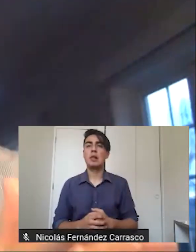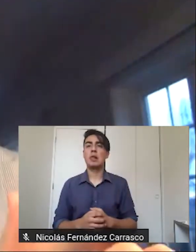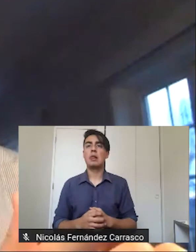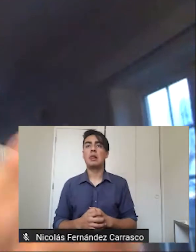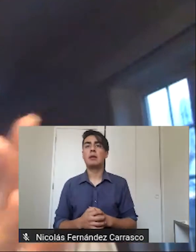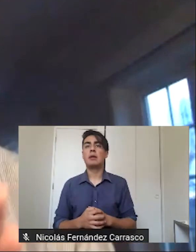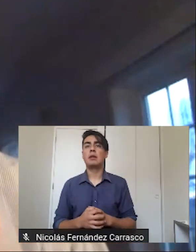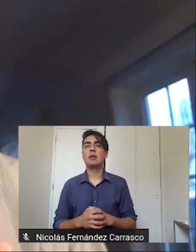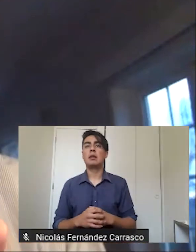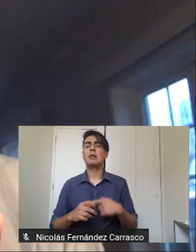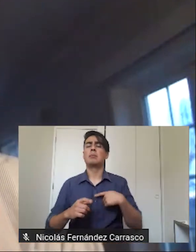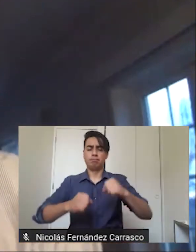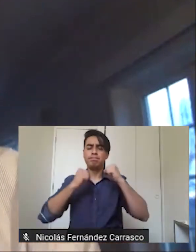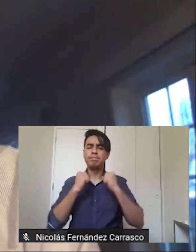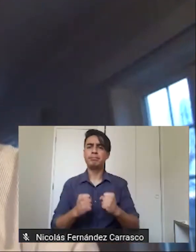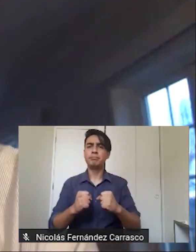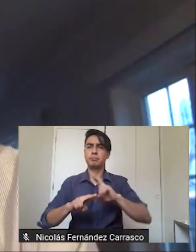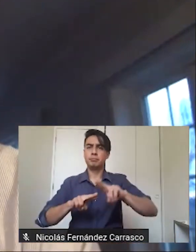capacidad,